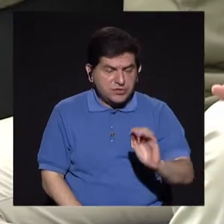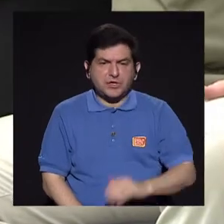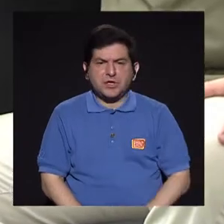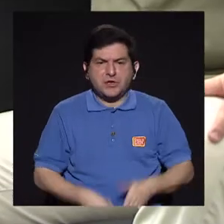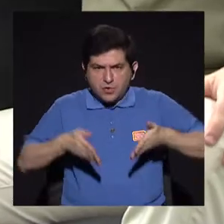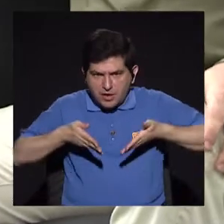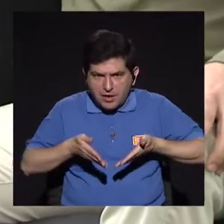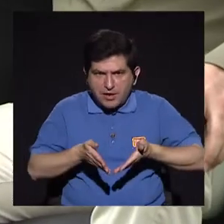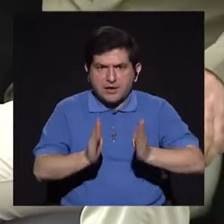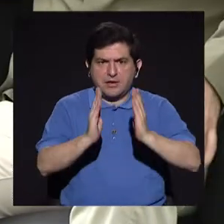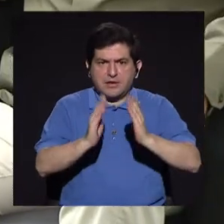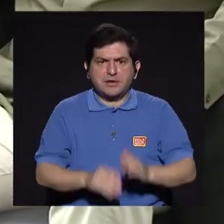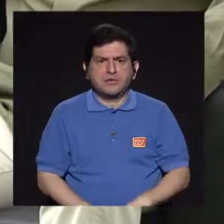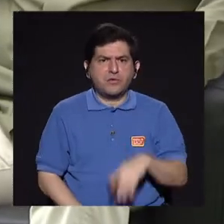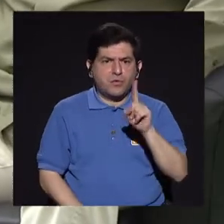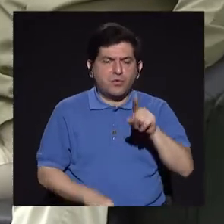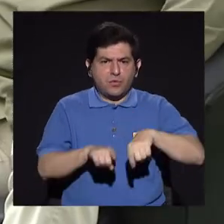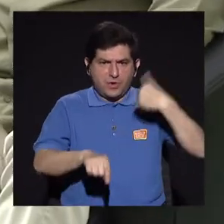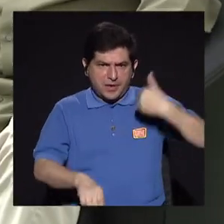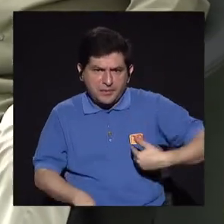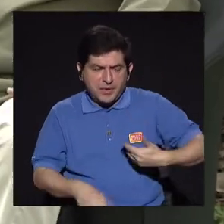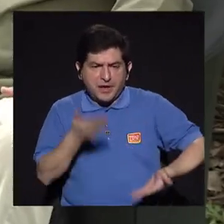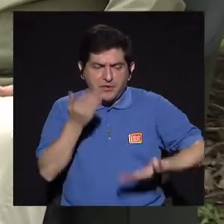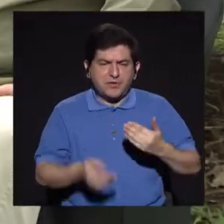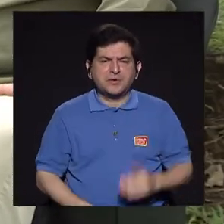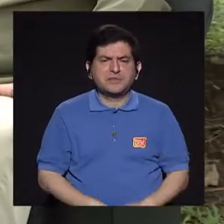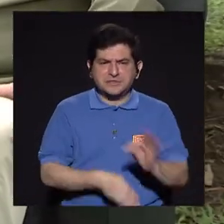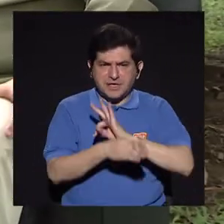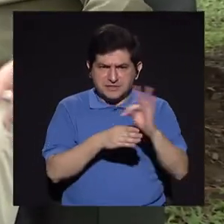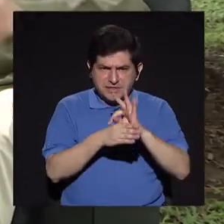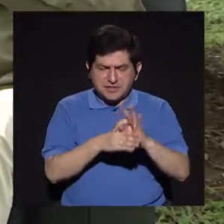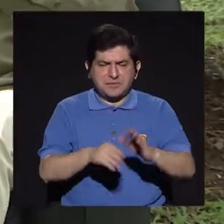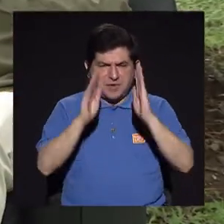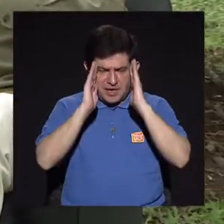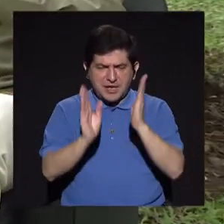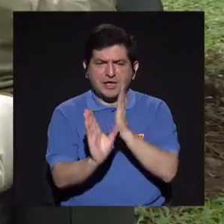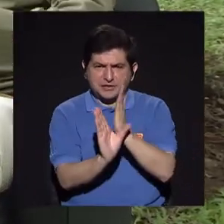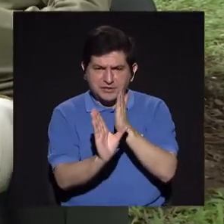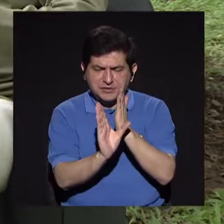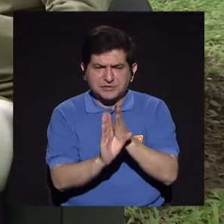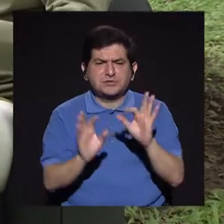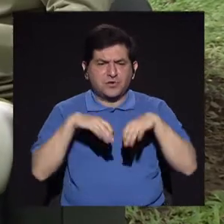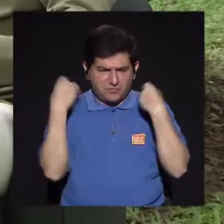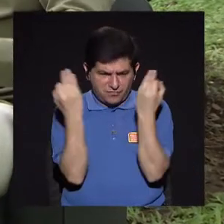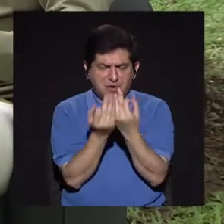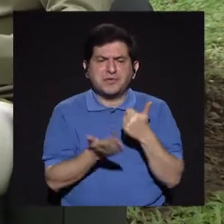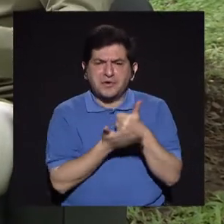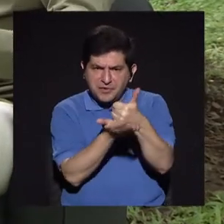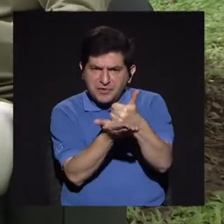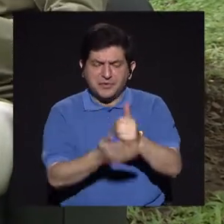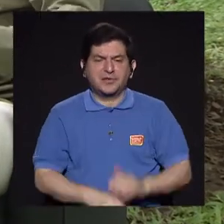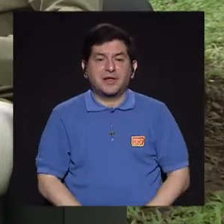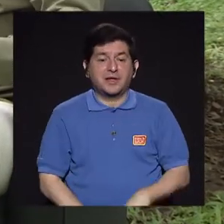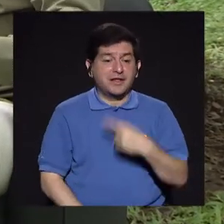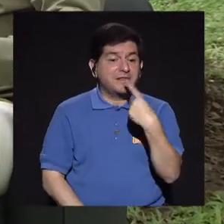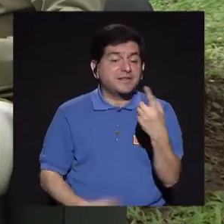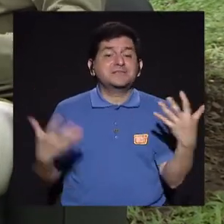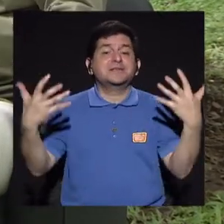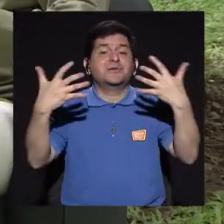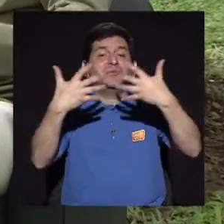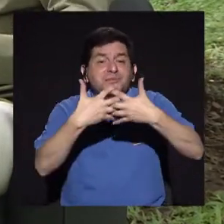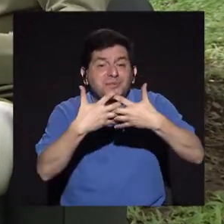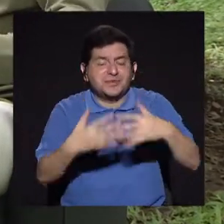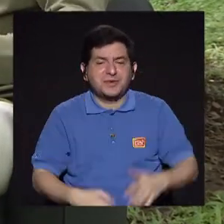y el hermanito, pues nada, se podría combinar este tratamiento con la atención psicológica a la familia. Por eso es que decimos que complementa,